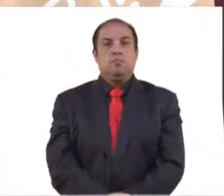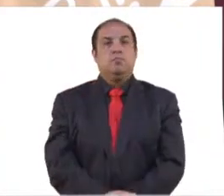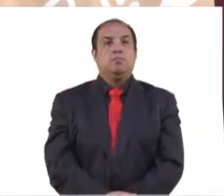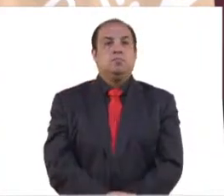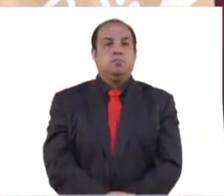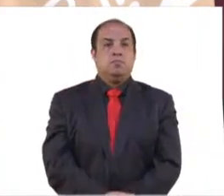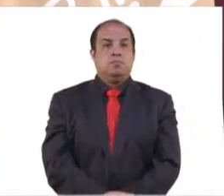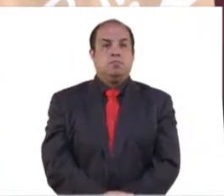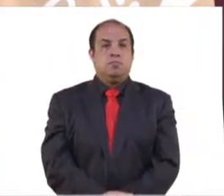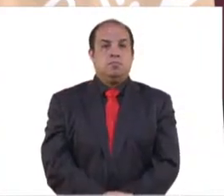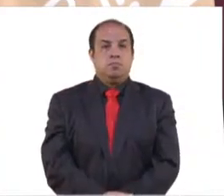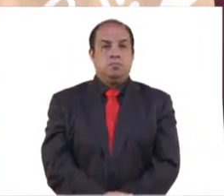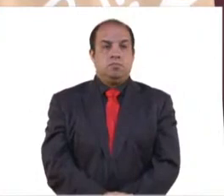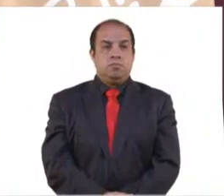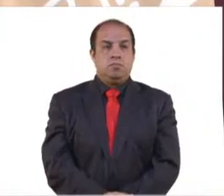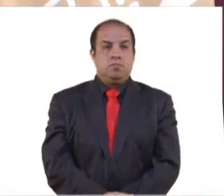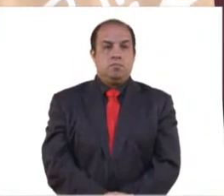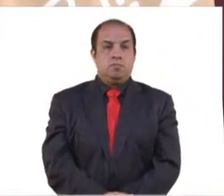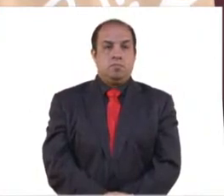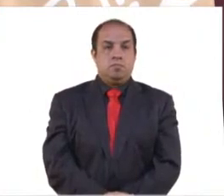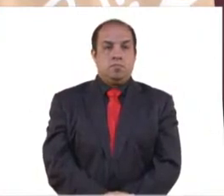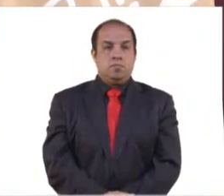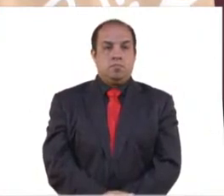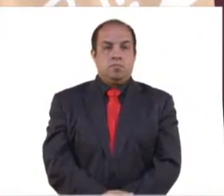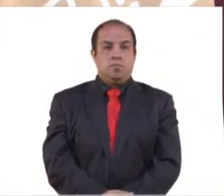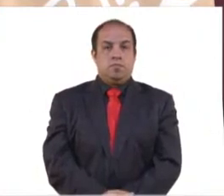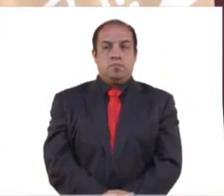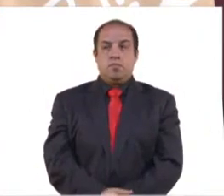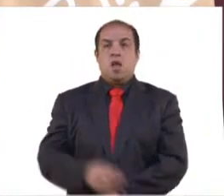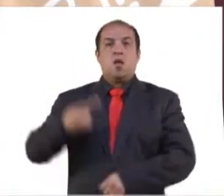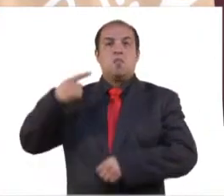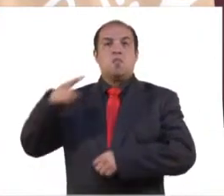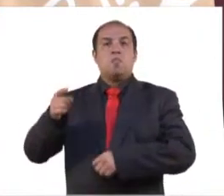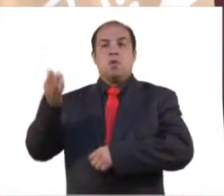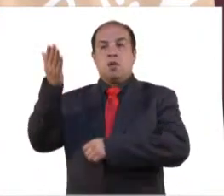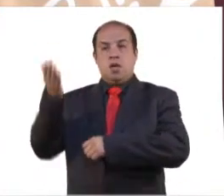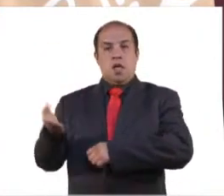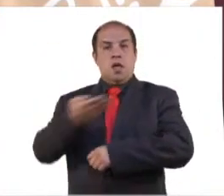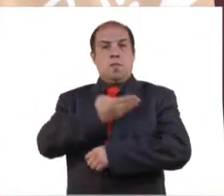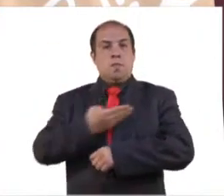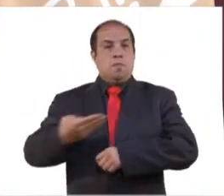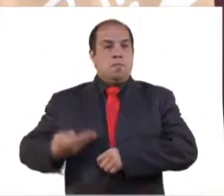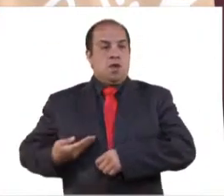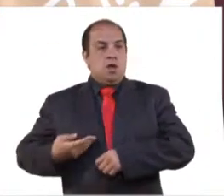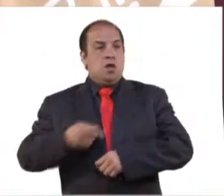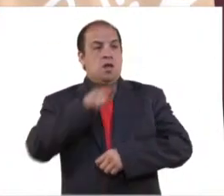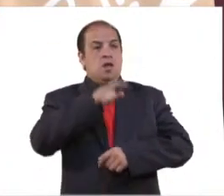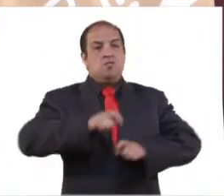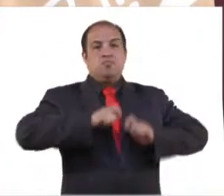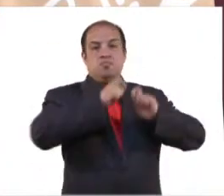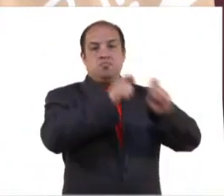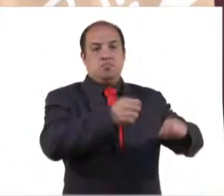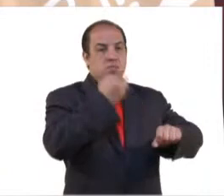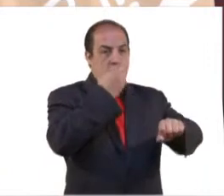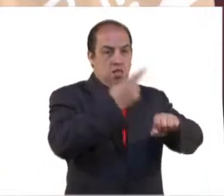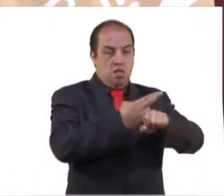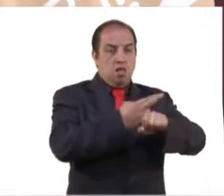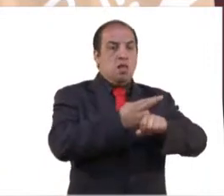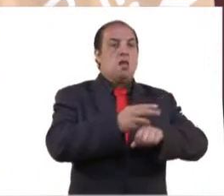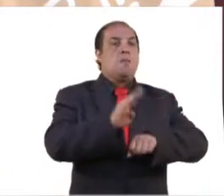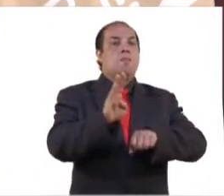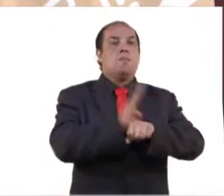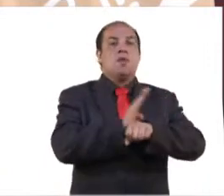Esta es una tarea que ha encomendado el presidente de la República a la secretaria de Bienestar, Ariadna